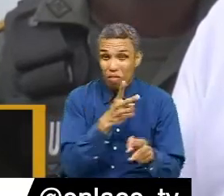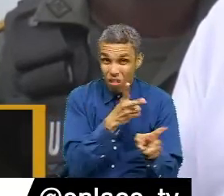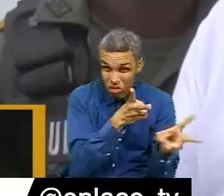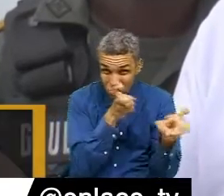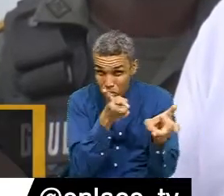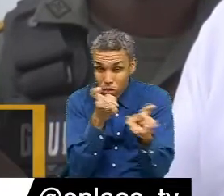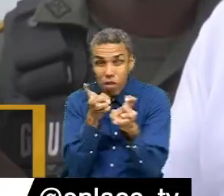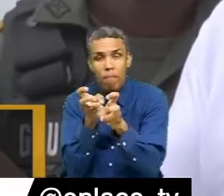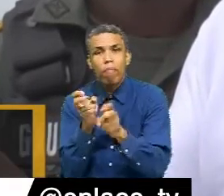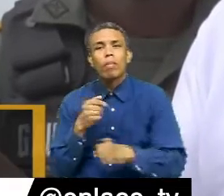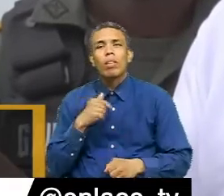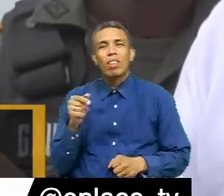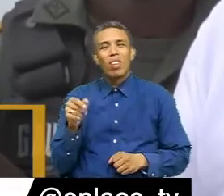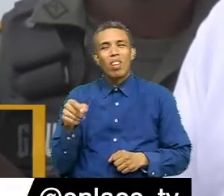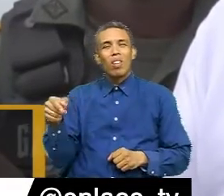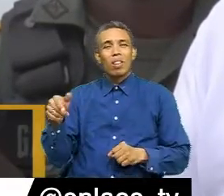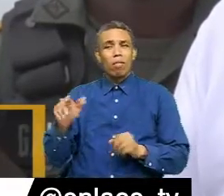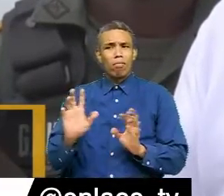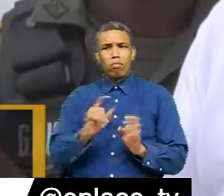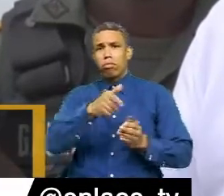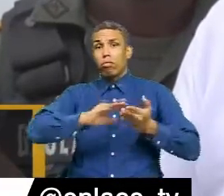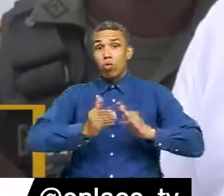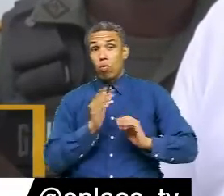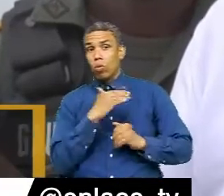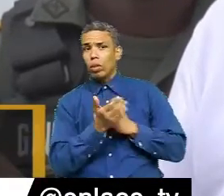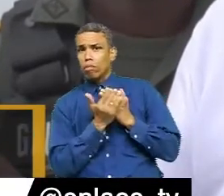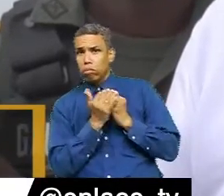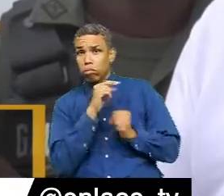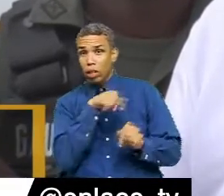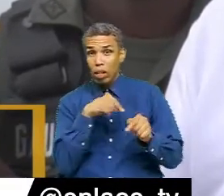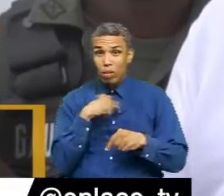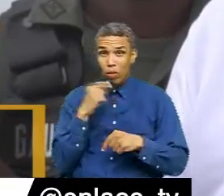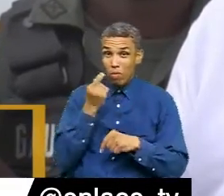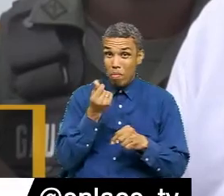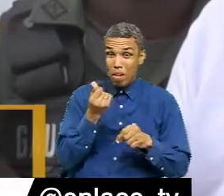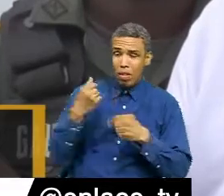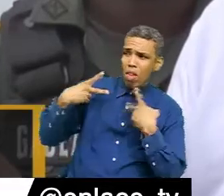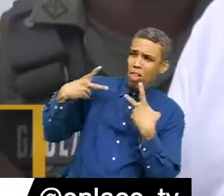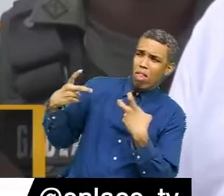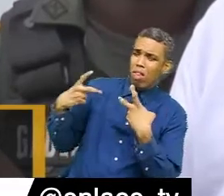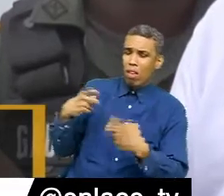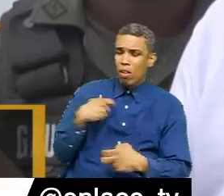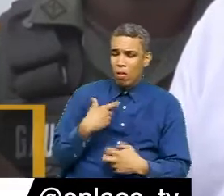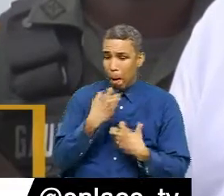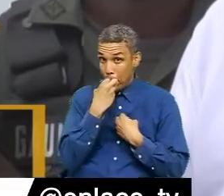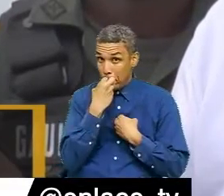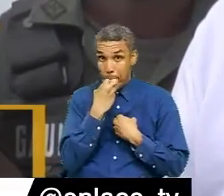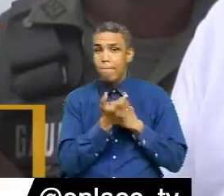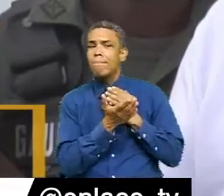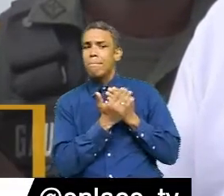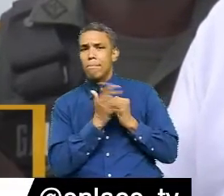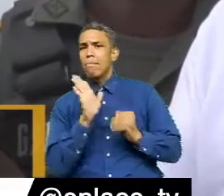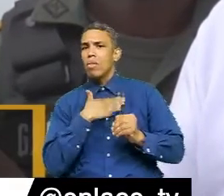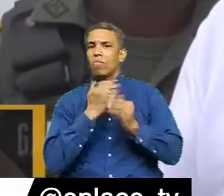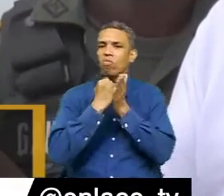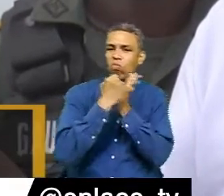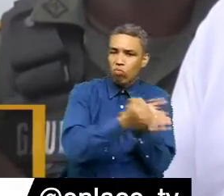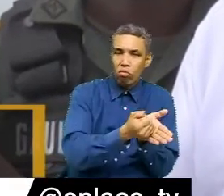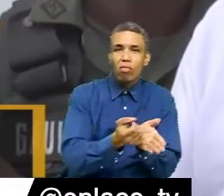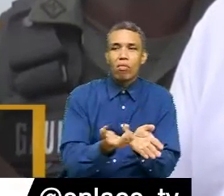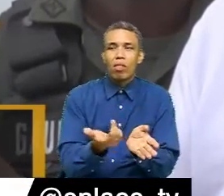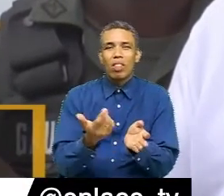han permitido poner en conocimiento de las autoridades esta situación y a través de esa denuncia poder investigar y hoy